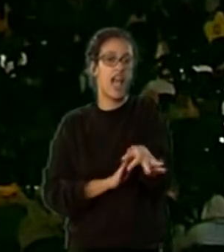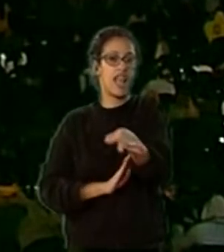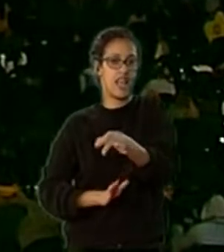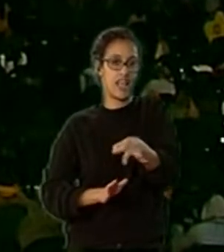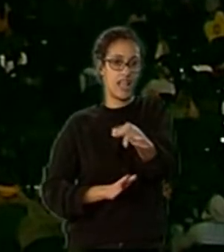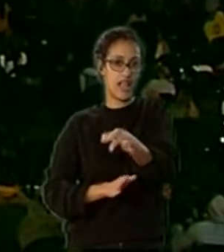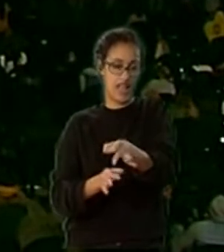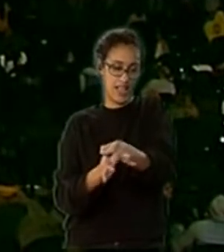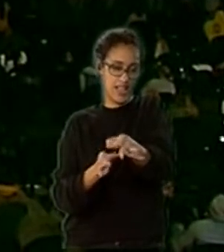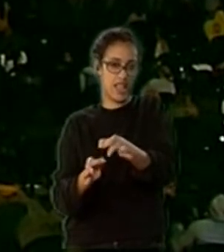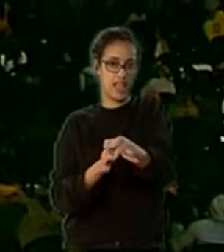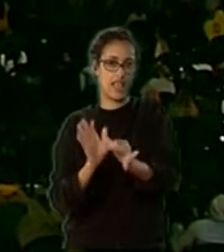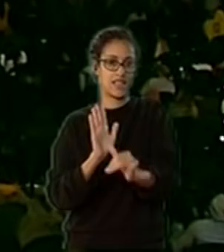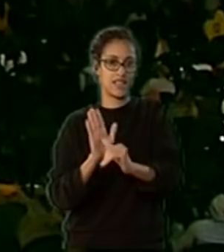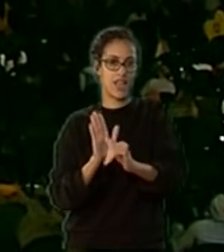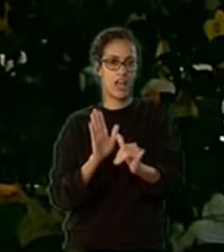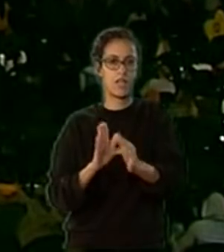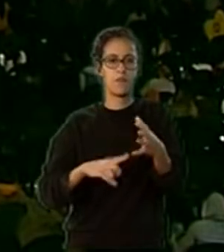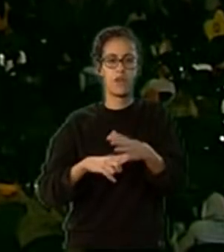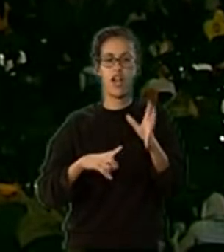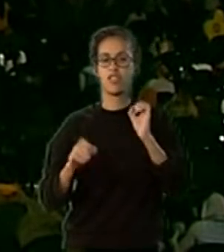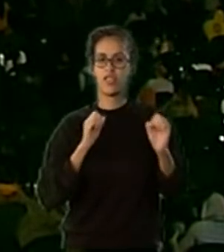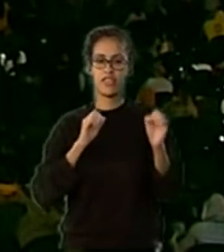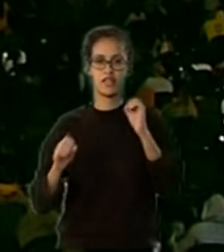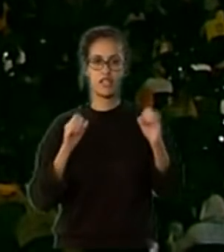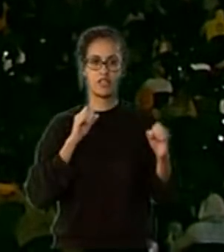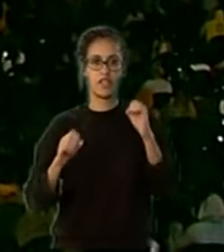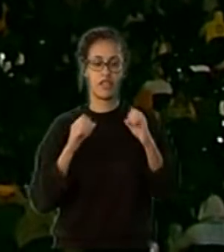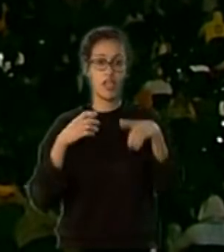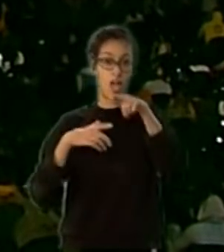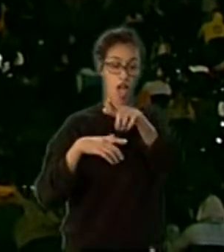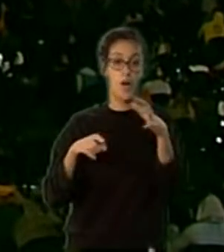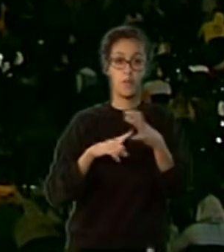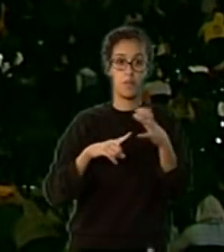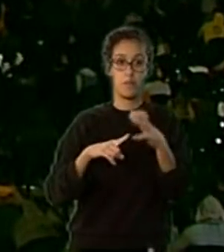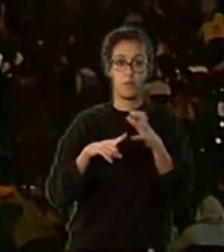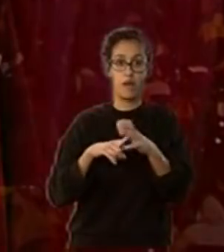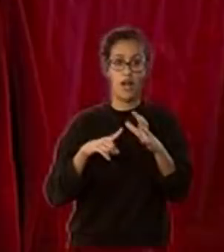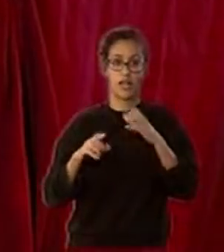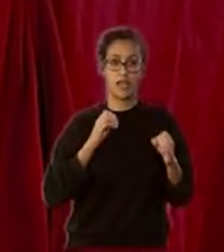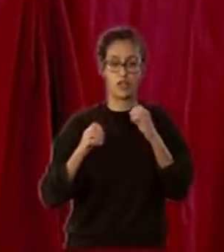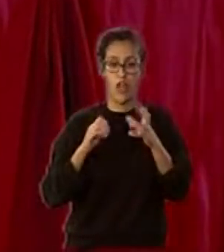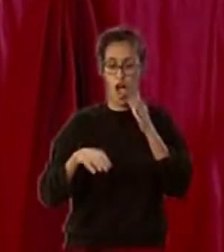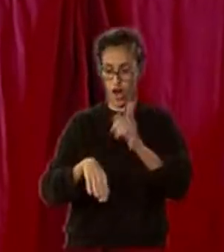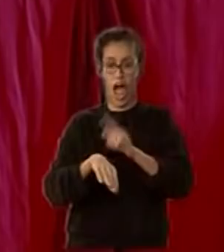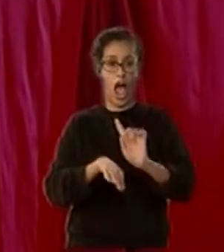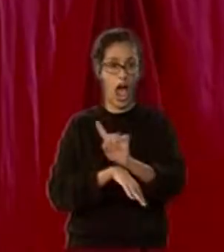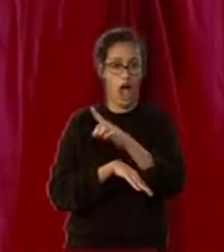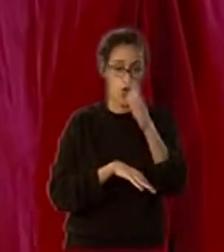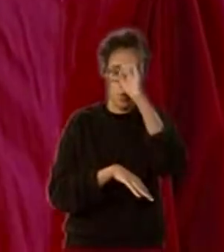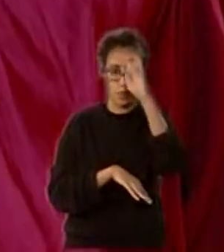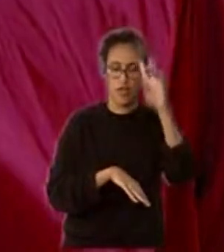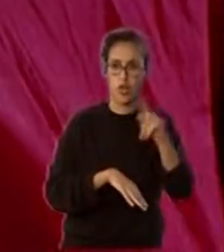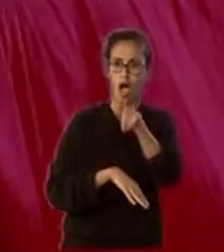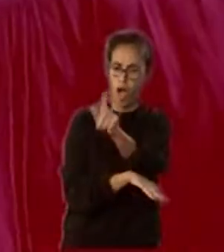Catalina. Un parque de Santa Catalina que, como pueden comprobar, todavía a la 1 casi menos 10 de la madrugada hay todavía un grupito de gente